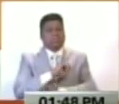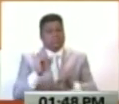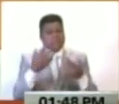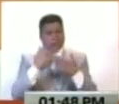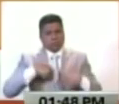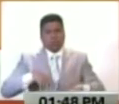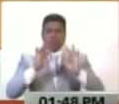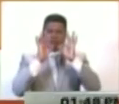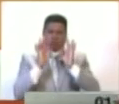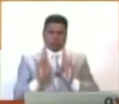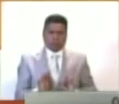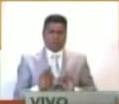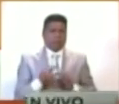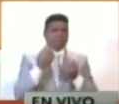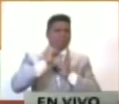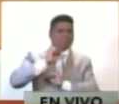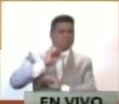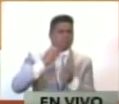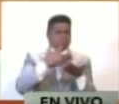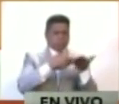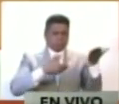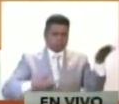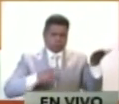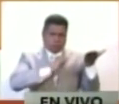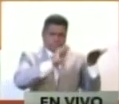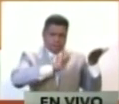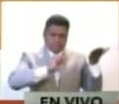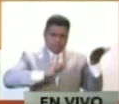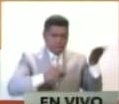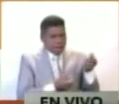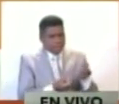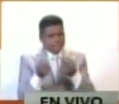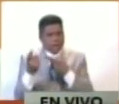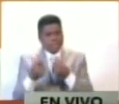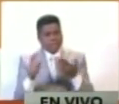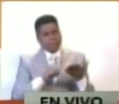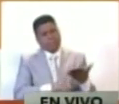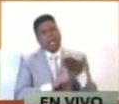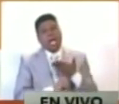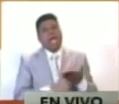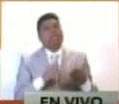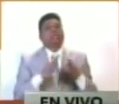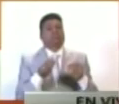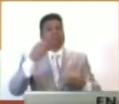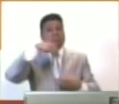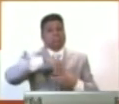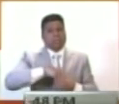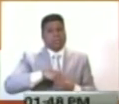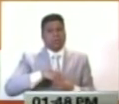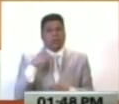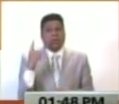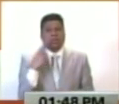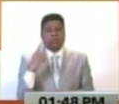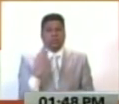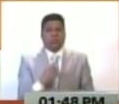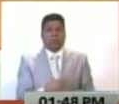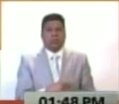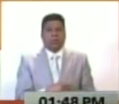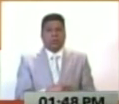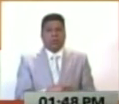formalmente rechazo a estas reuniones de relacionamiento externo que solamente corresponde tramitar a